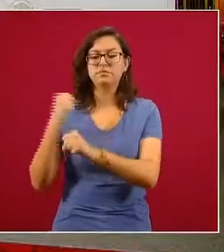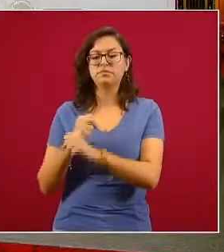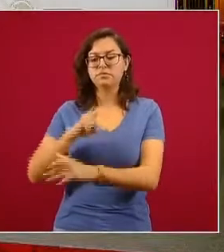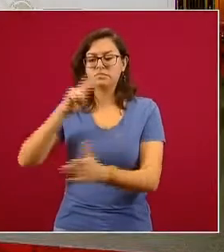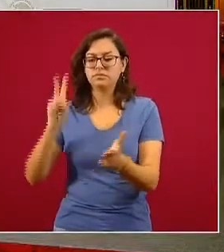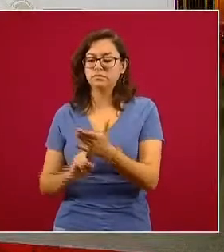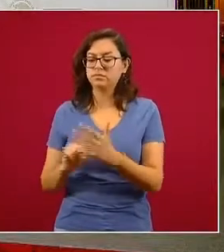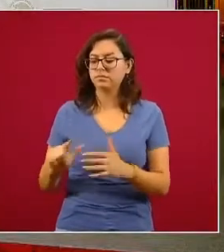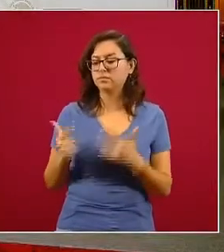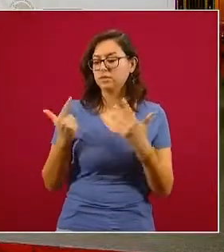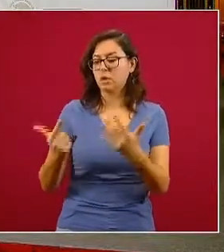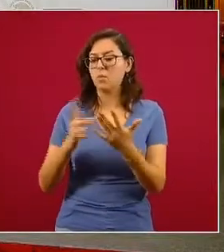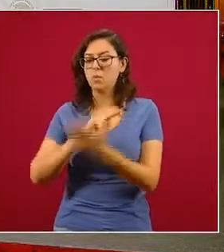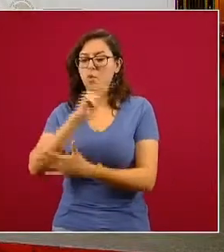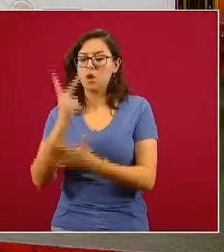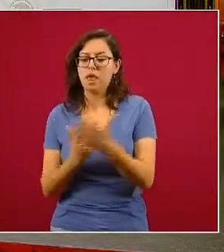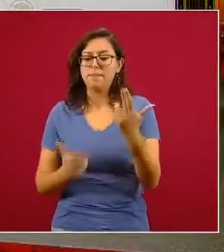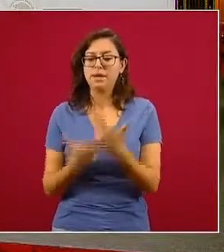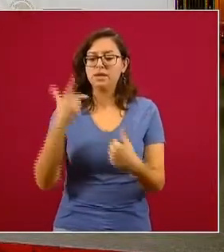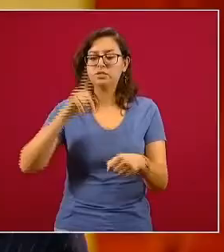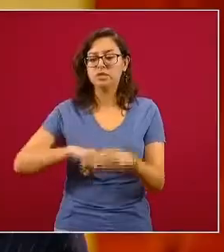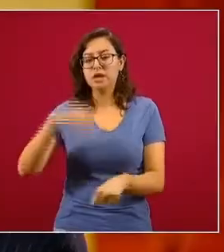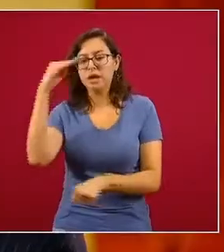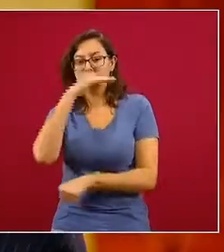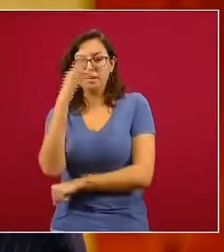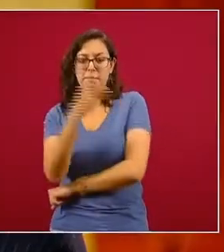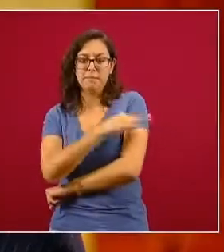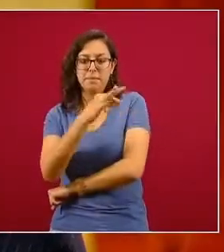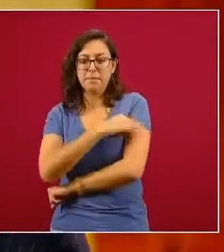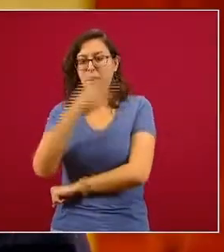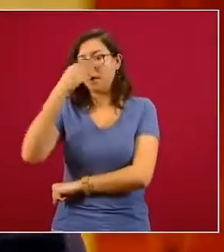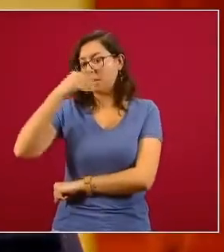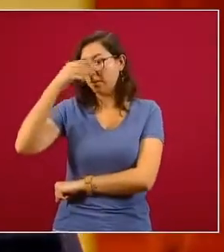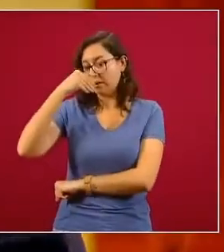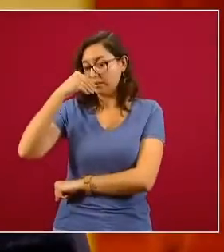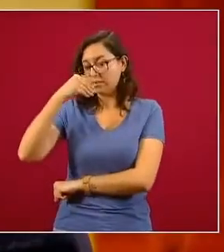el Programa Nacional Gratuito de Vacunación contra Influenza,